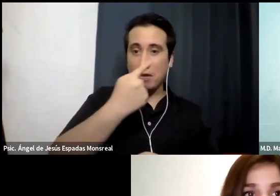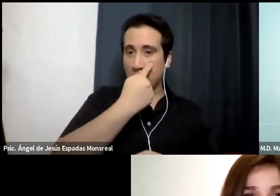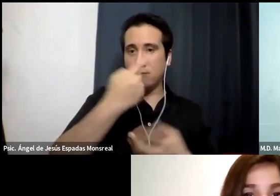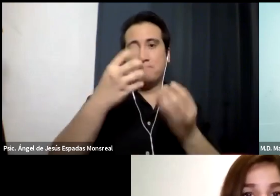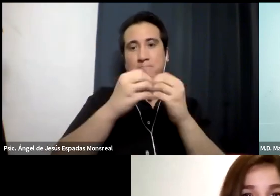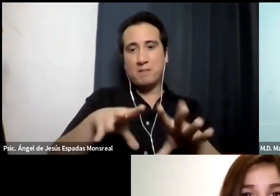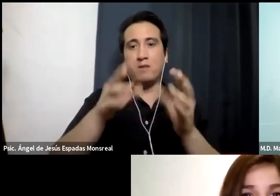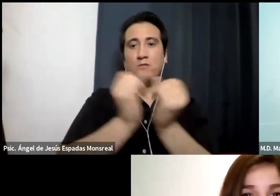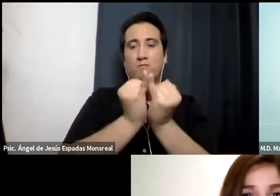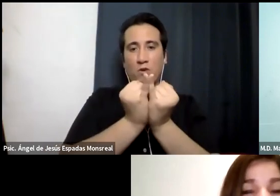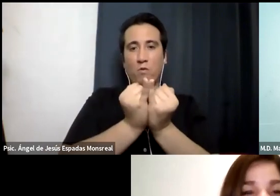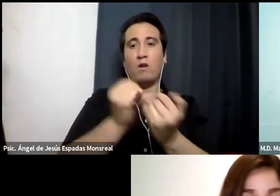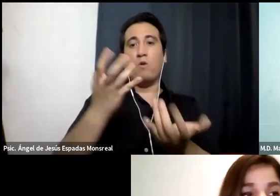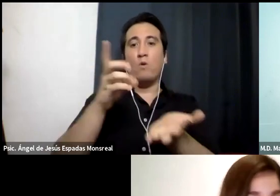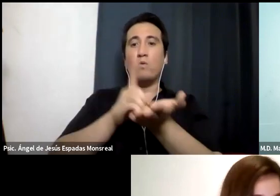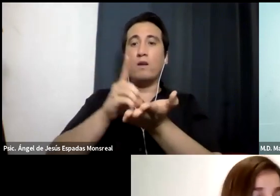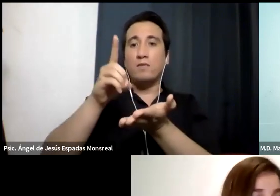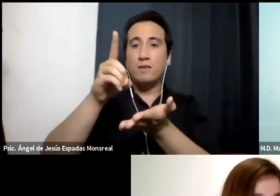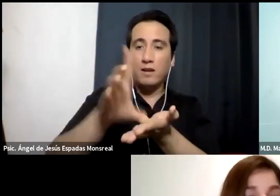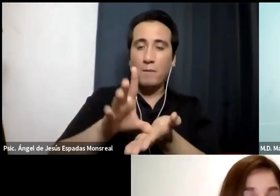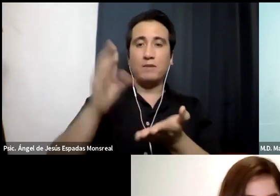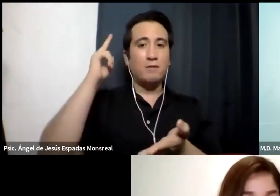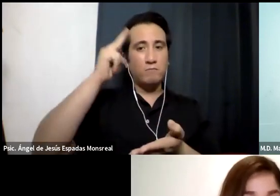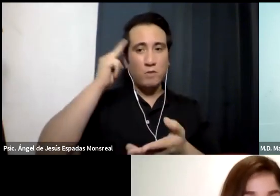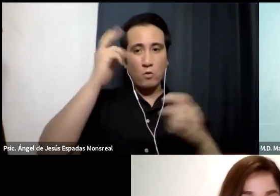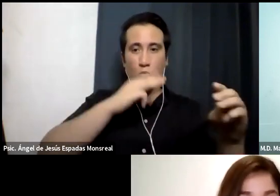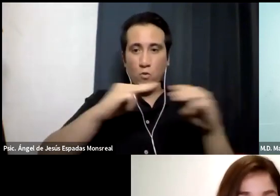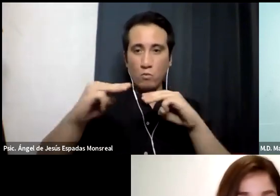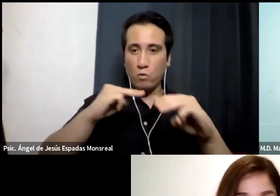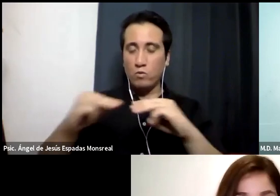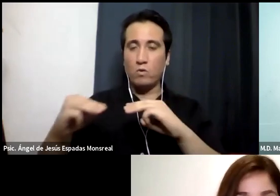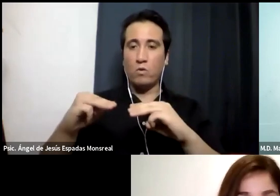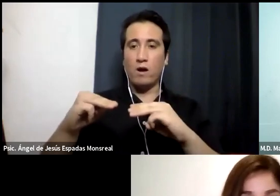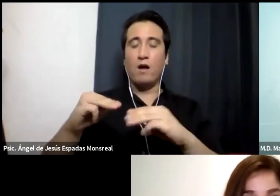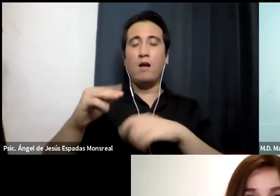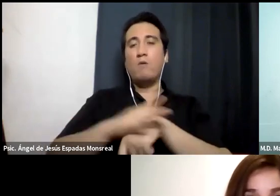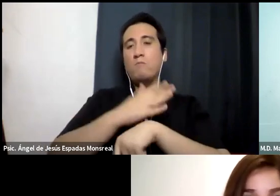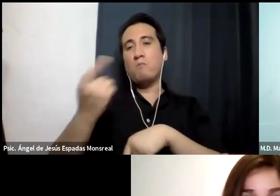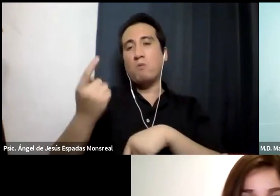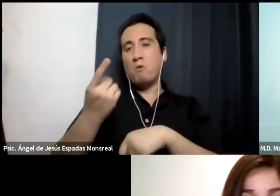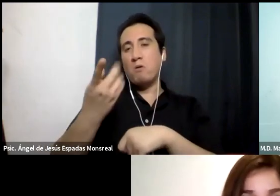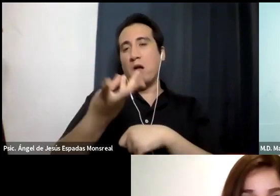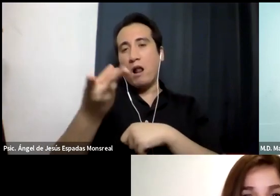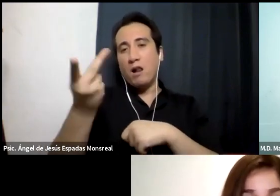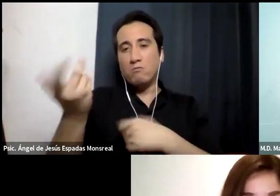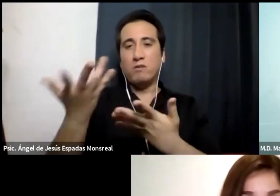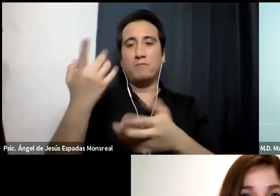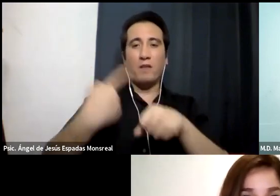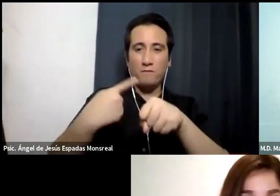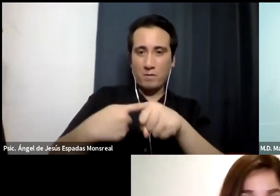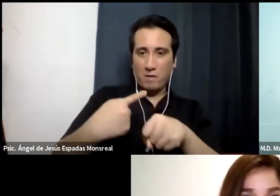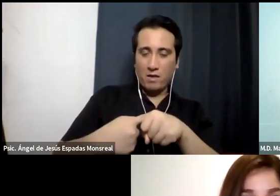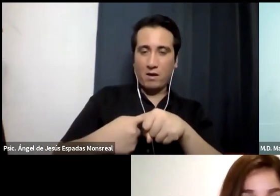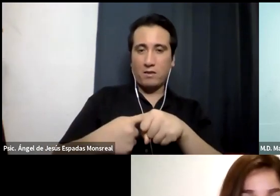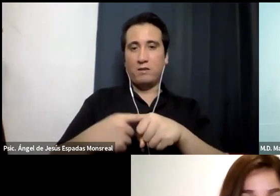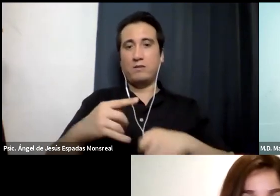tienen una discapacidad neuromotora a consecuencia de alguna enfermedad cardiovascular